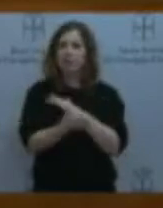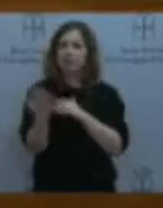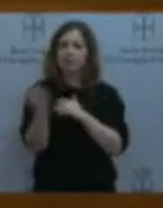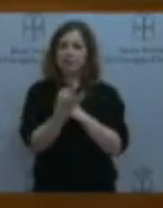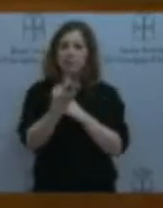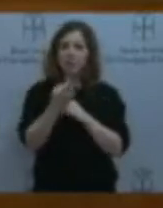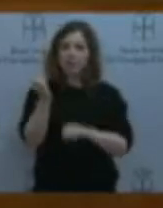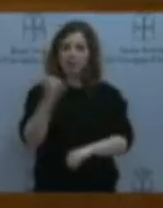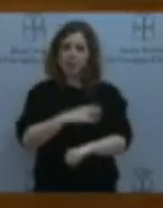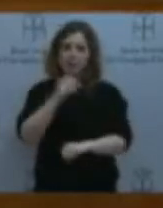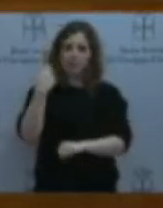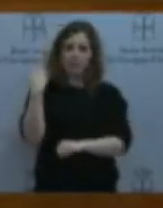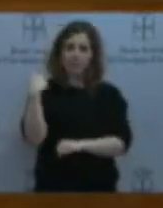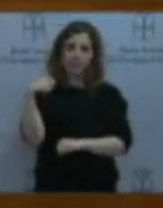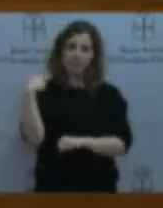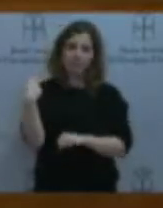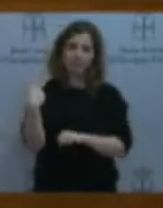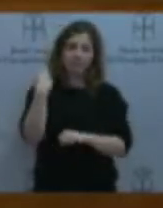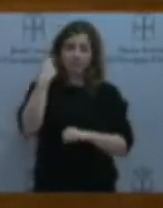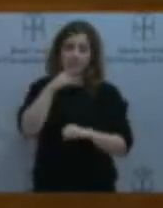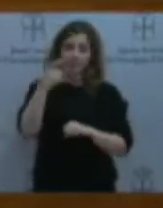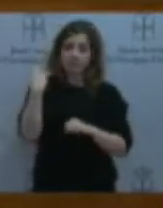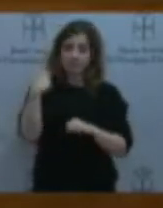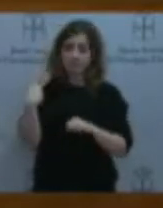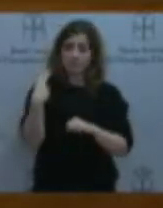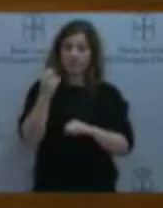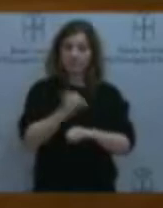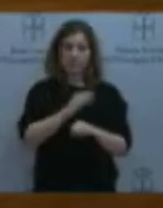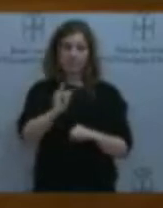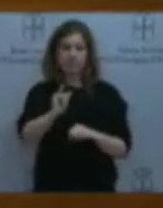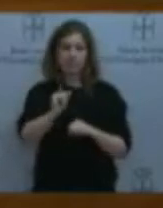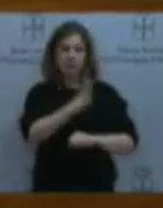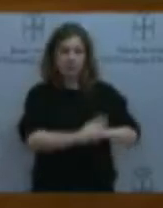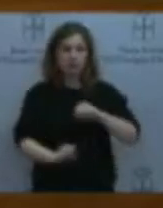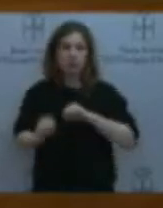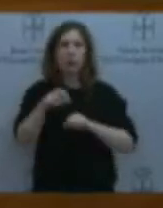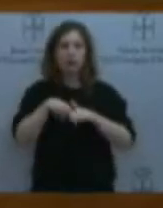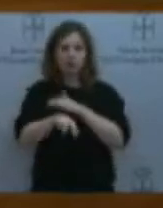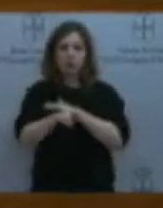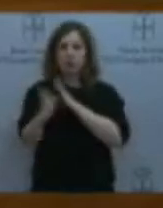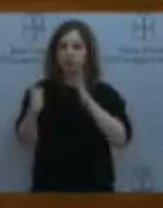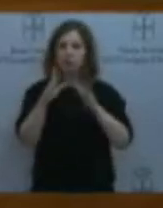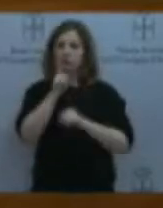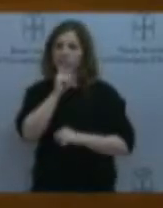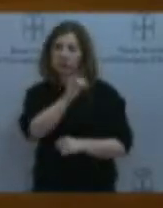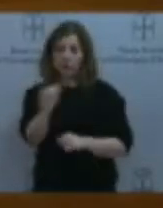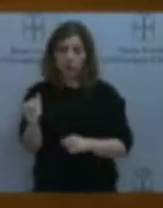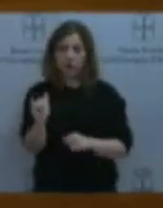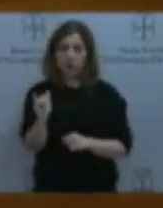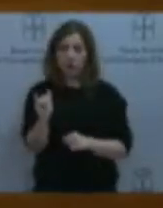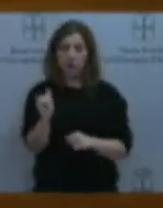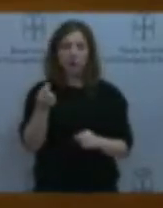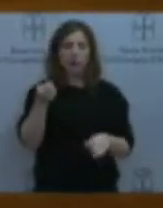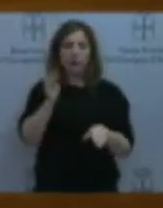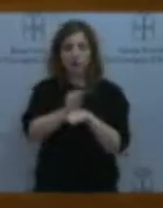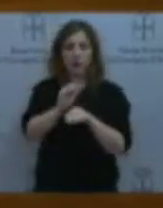el fondo de pensiones, donde hay un fondo de pensiones del cual extraer recursos en momentos de dificultad, la